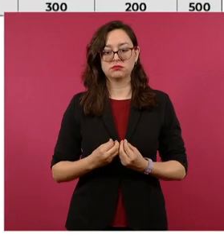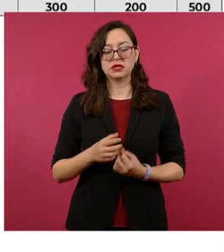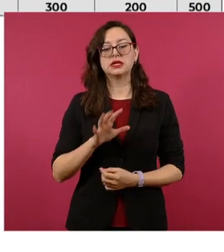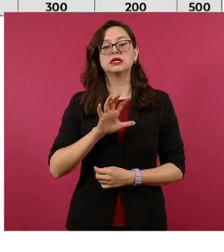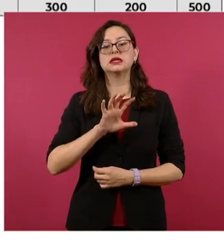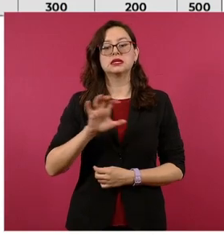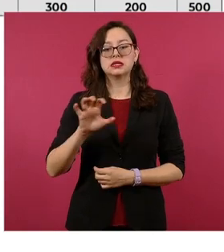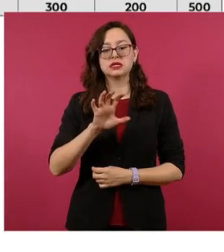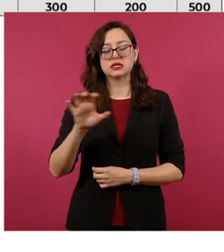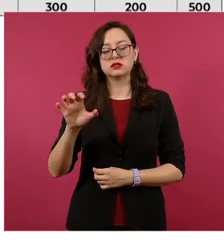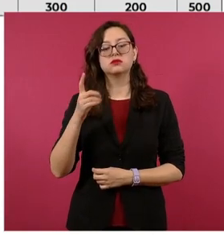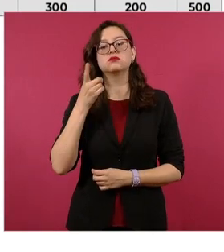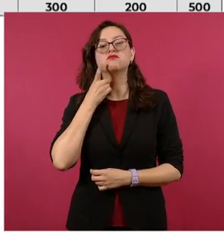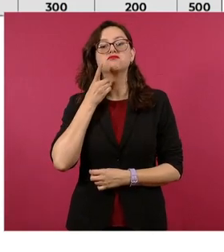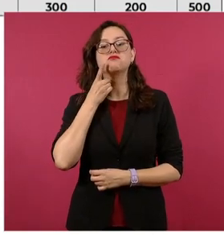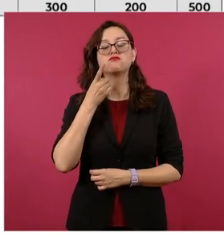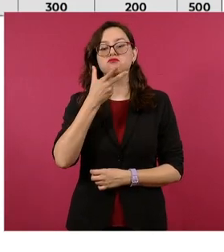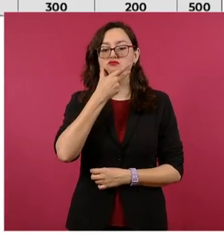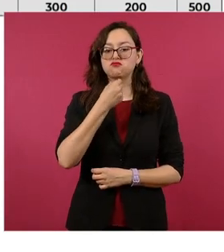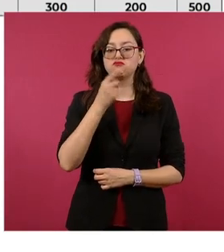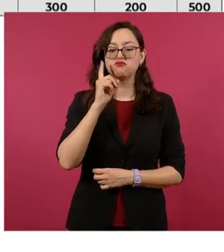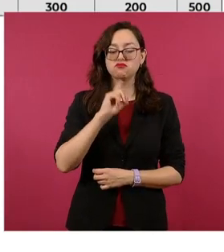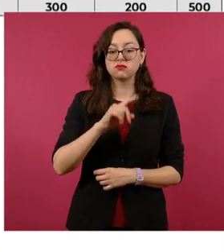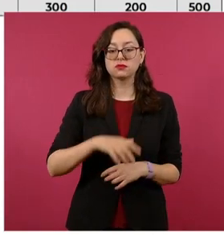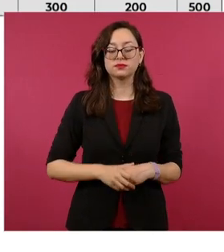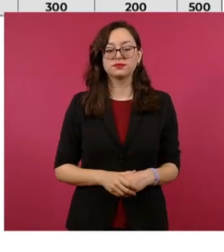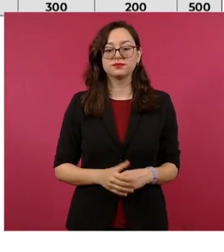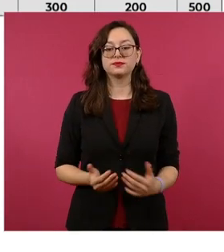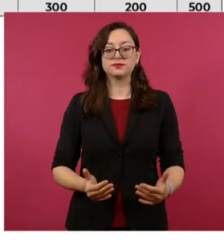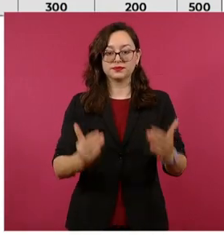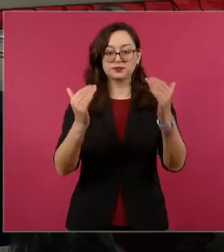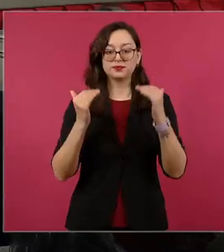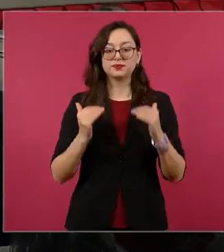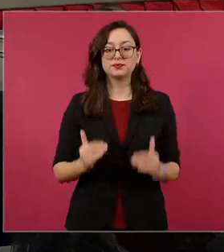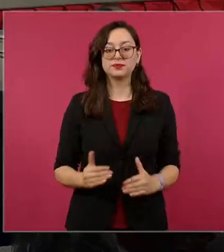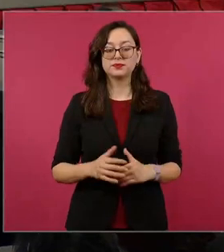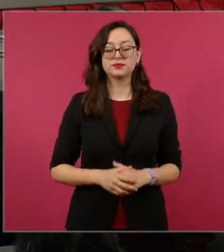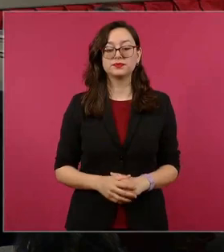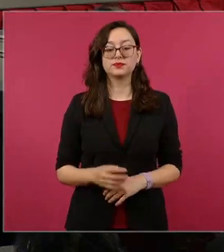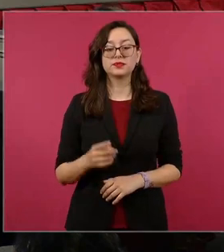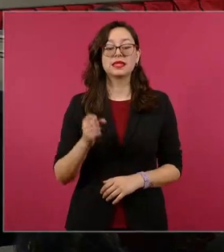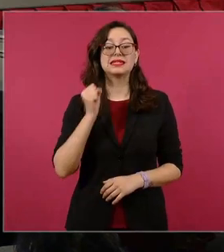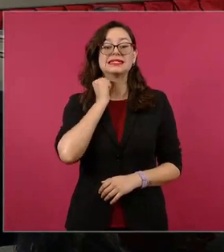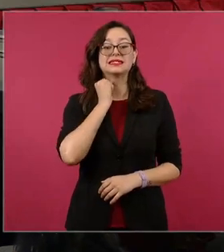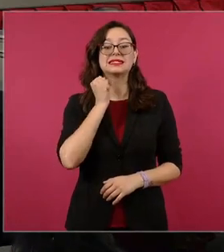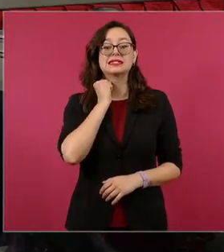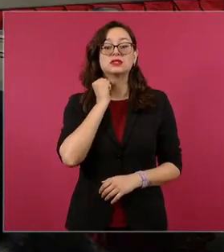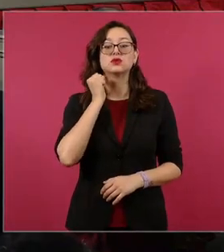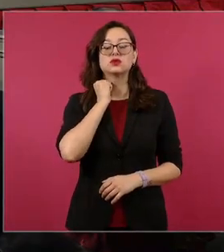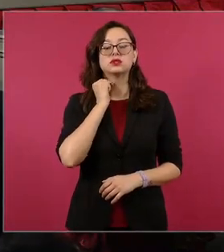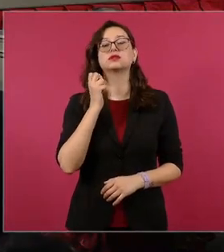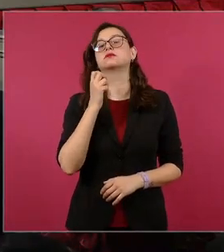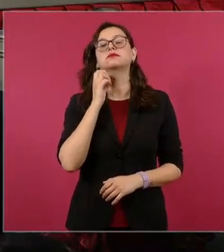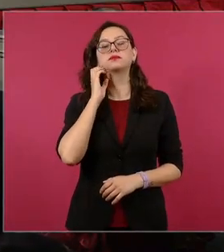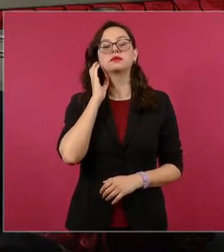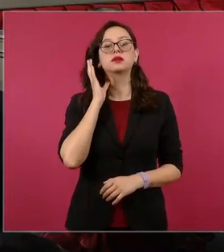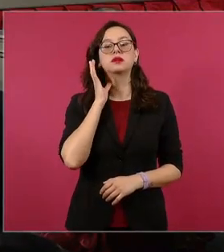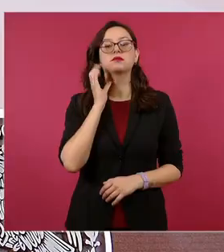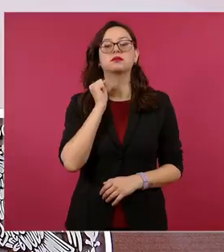y diputadas. Y en el caso de la composición de la Cámara de Senadores,